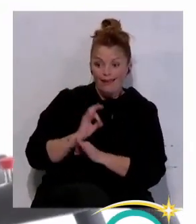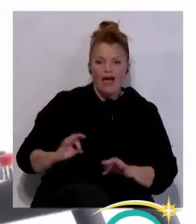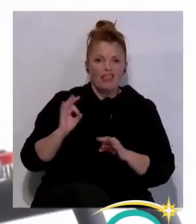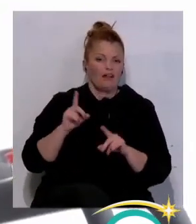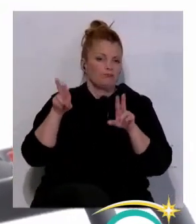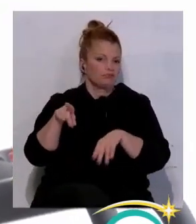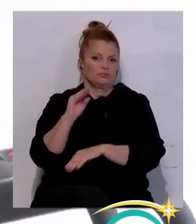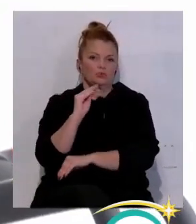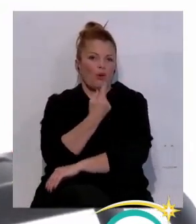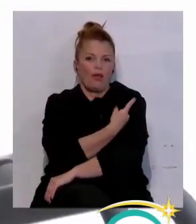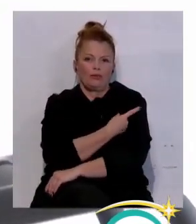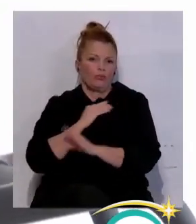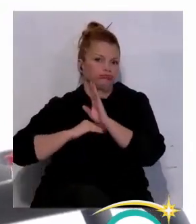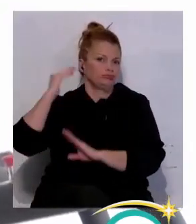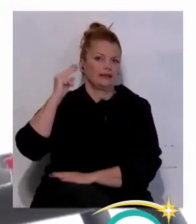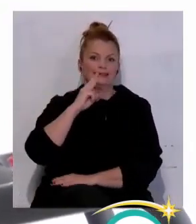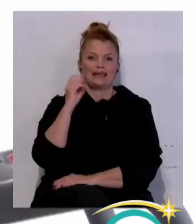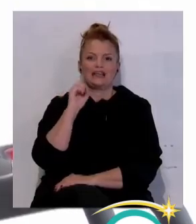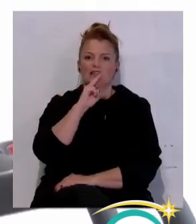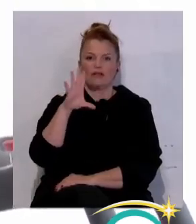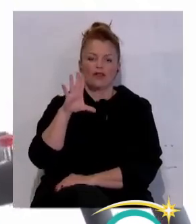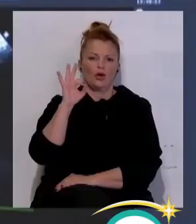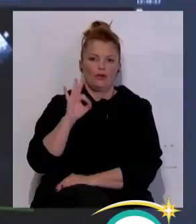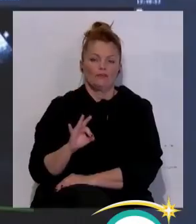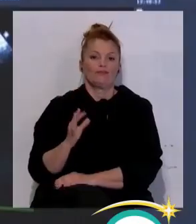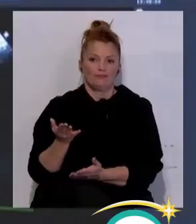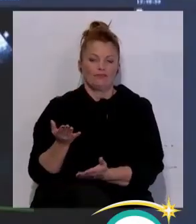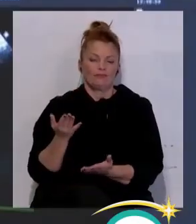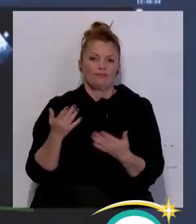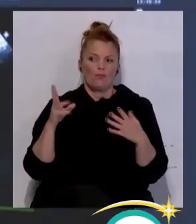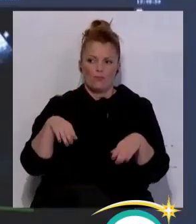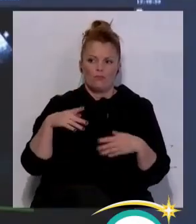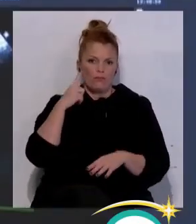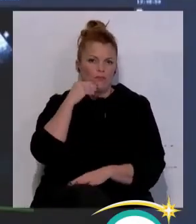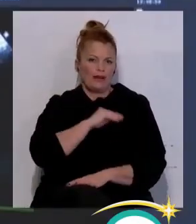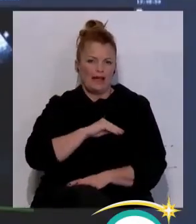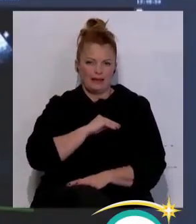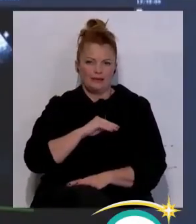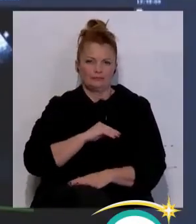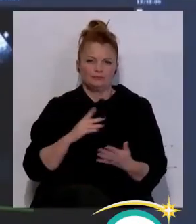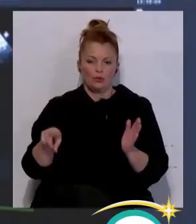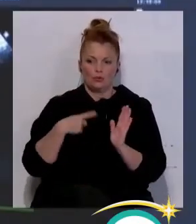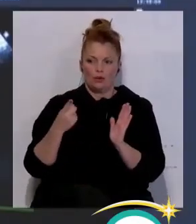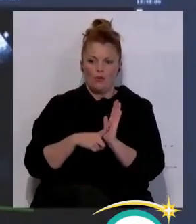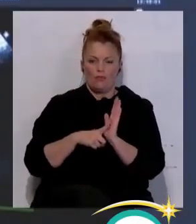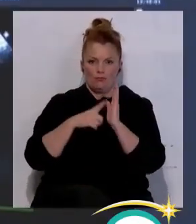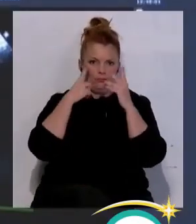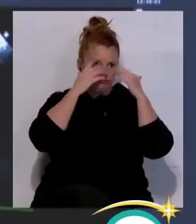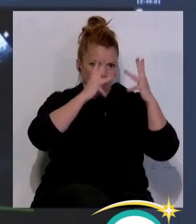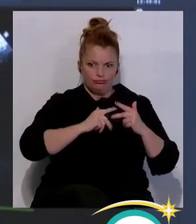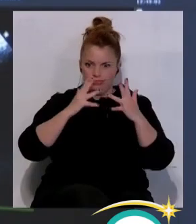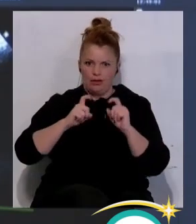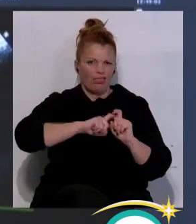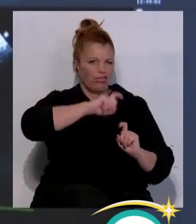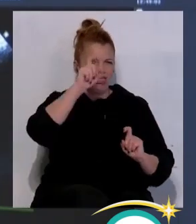torno a un 30-35%, siendo muy optimista. El impacto que tenemos está totalmente cuantificado y